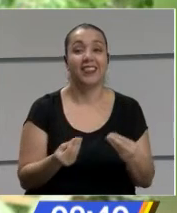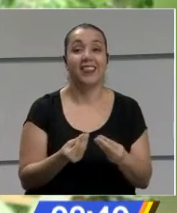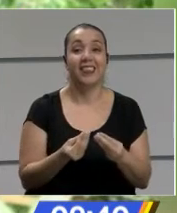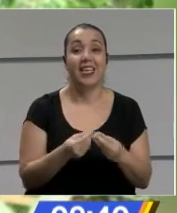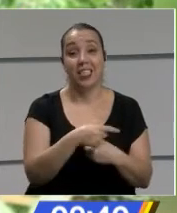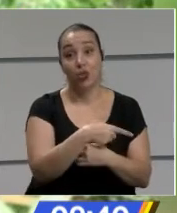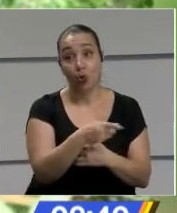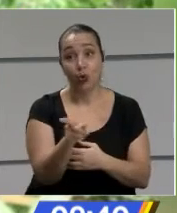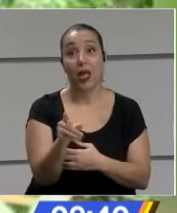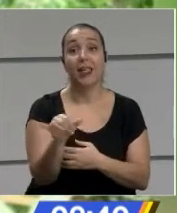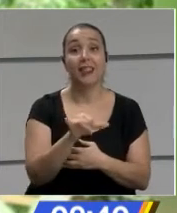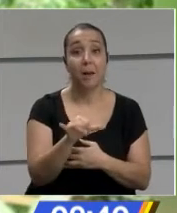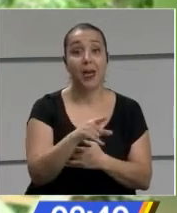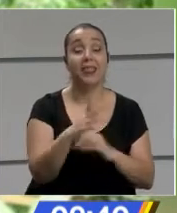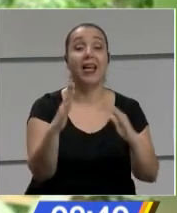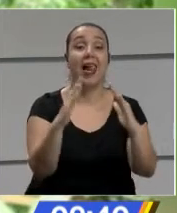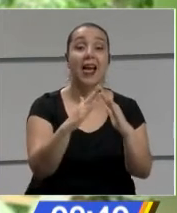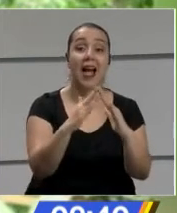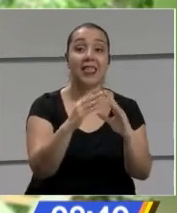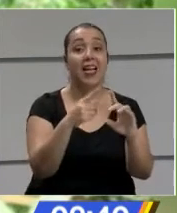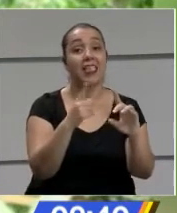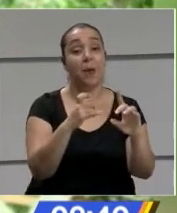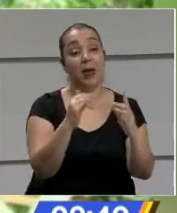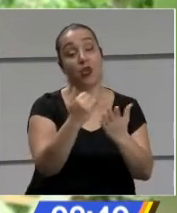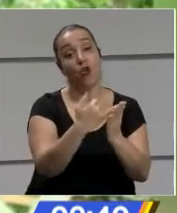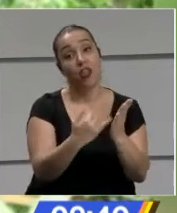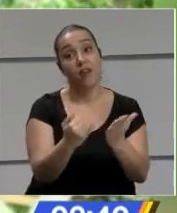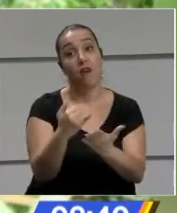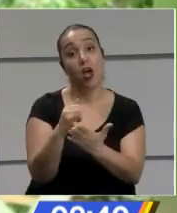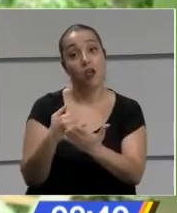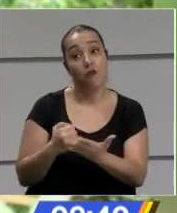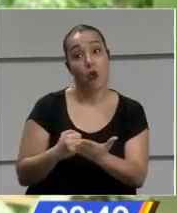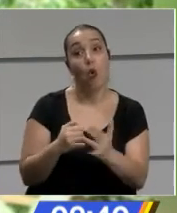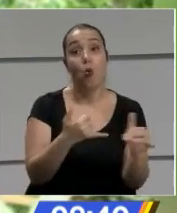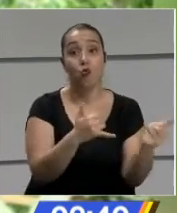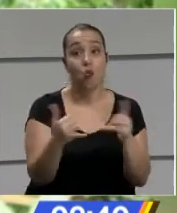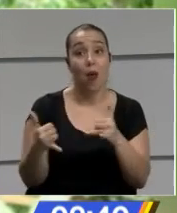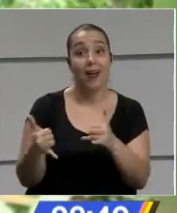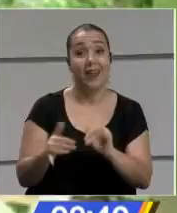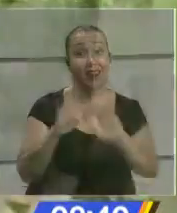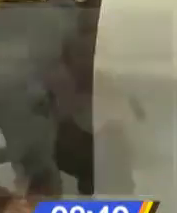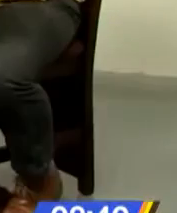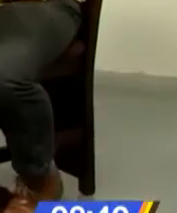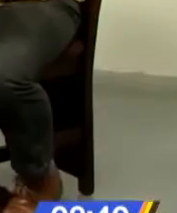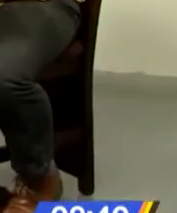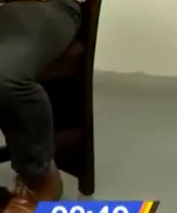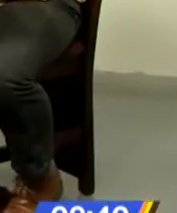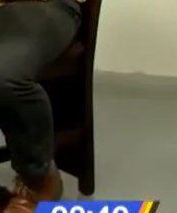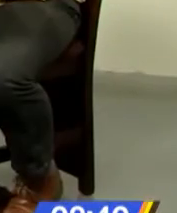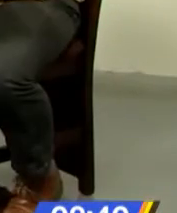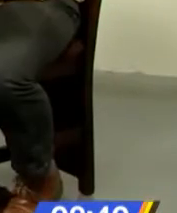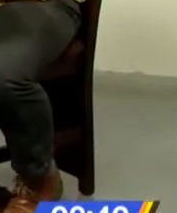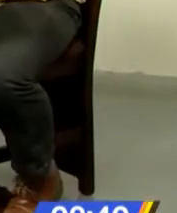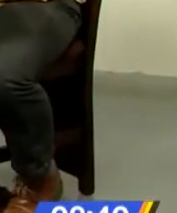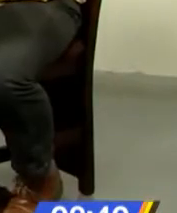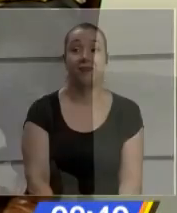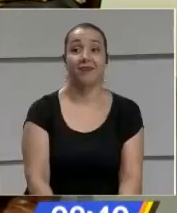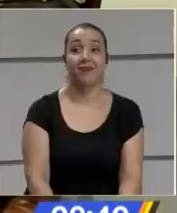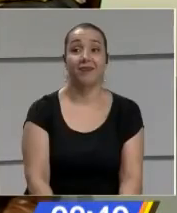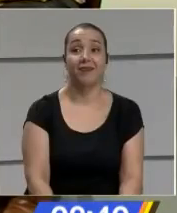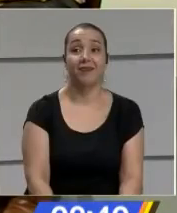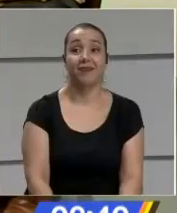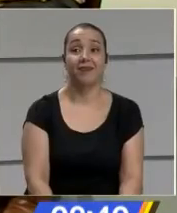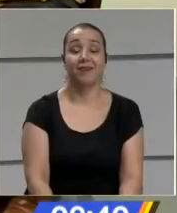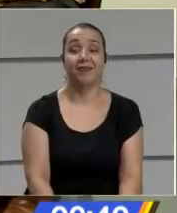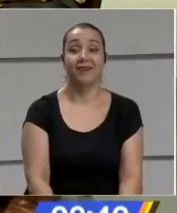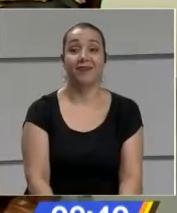qué tal si ustedes en sus casas realizan sus dibujos y juegan en ellos? ¡Éxitos! ¿Cuál? ¿En esa que diga estudio y móvil?